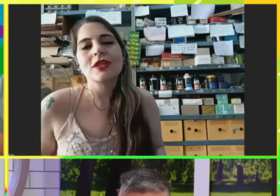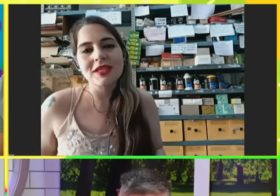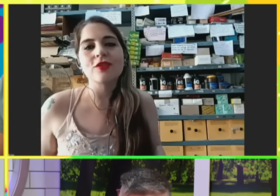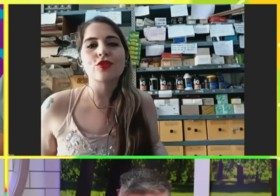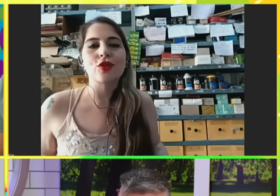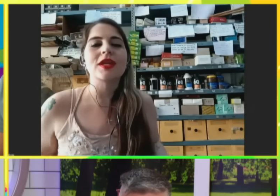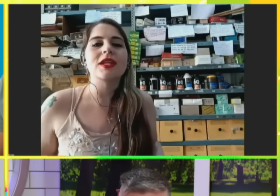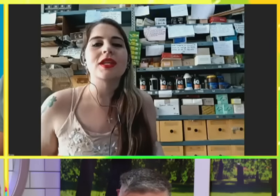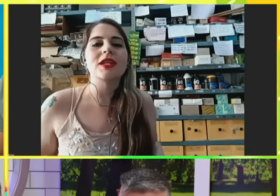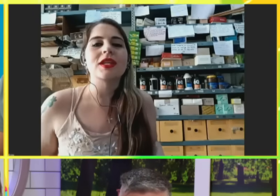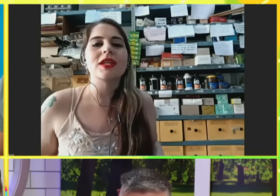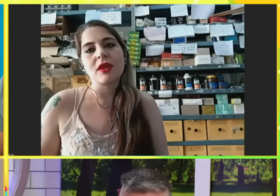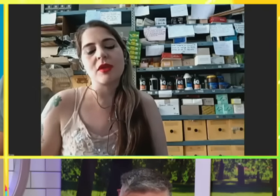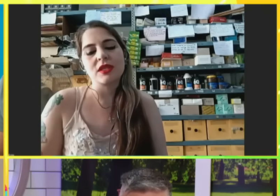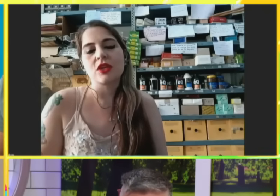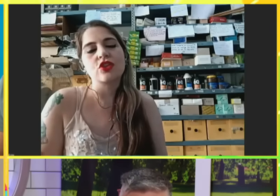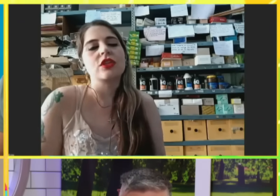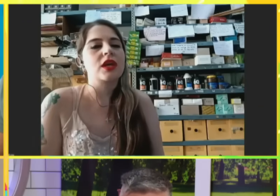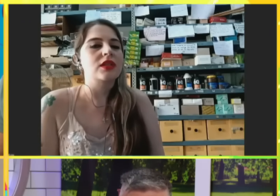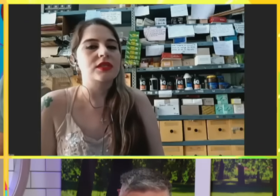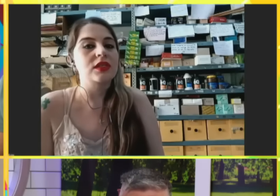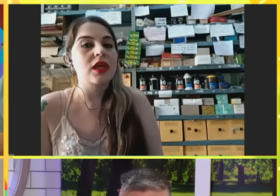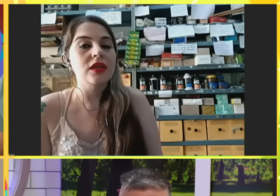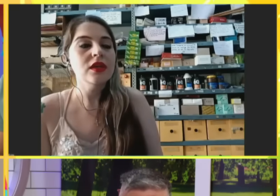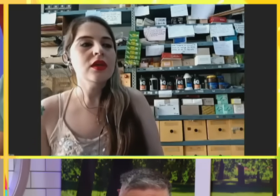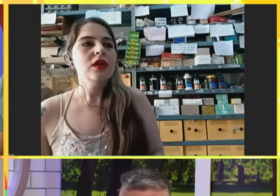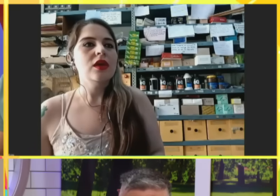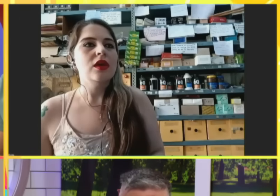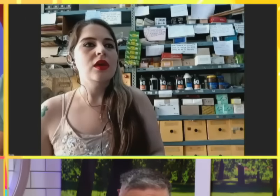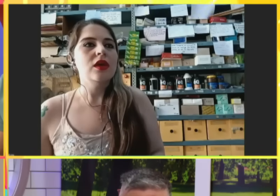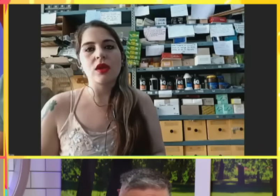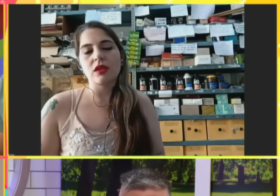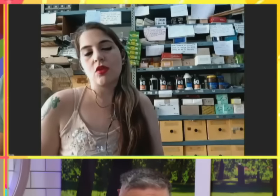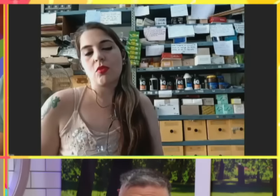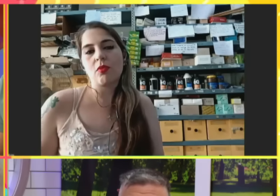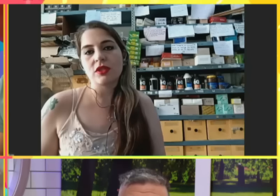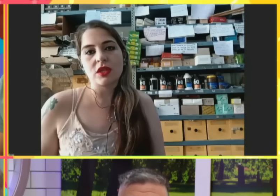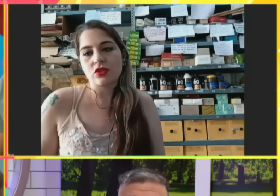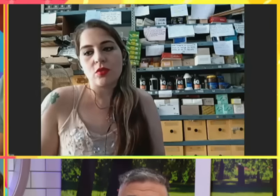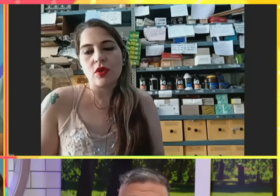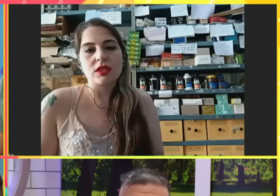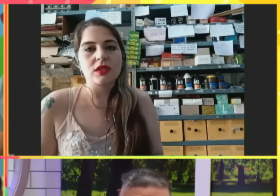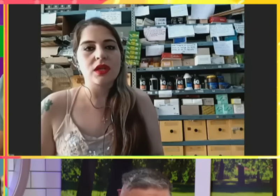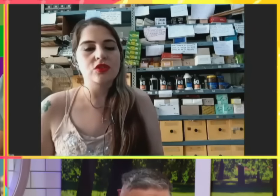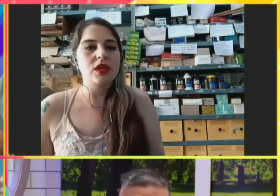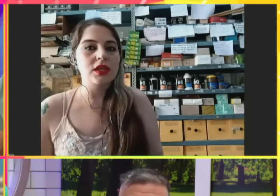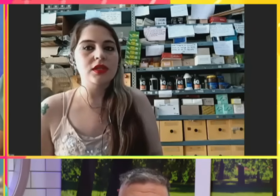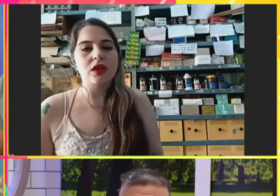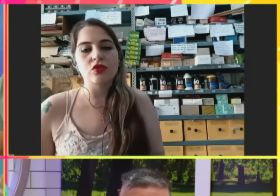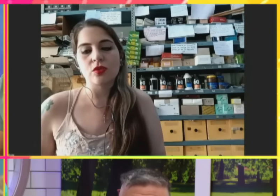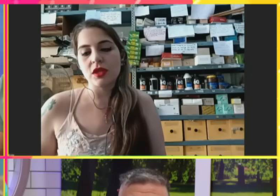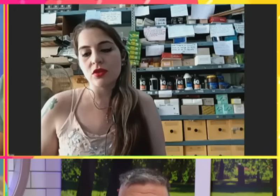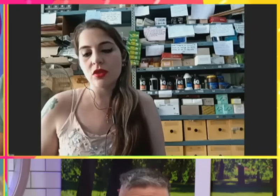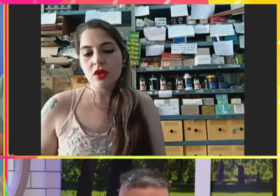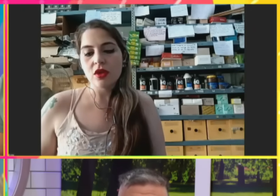o sea, un policía entró a la iglesia para sacarme, que me decía que yo no tenía que estar sentada ahí. Lo cual es que cómo puede ser que yo no pueda estar sentada ahí si soy la nieta,